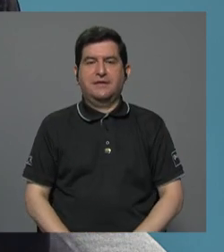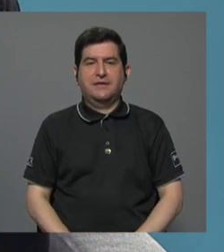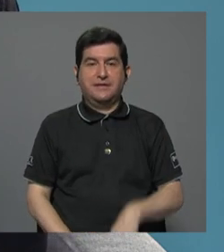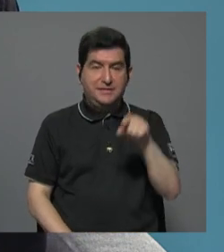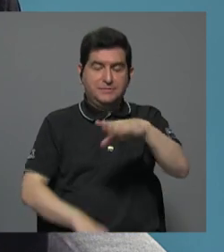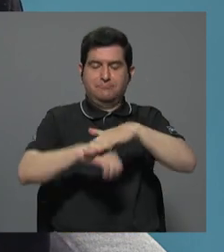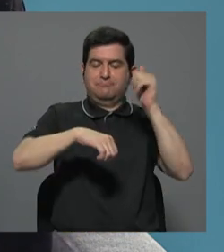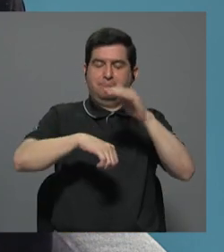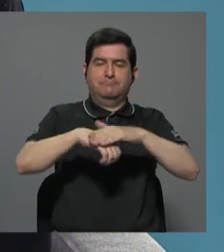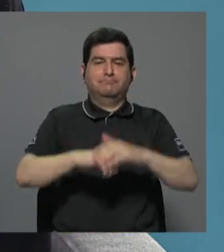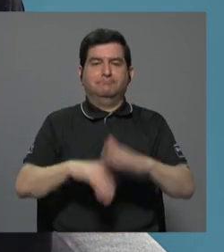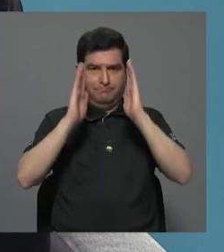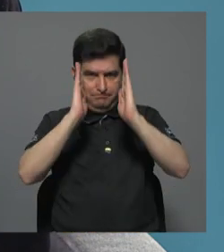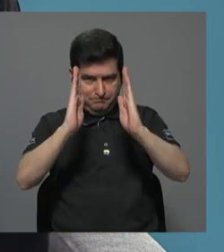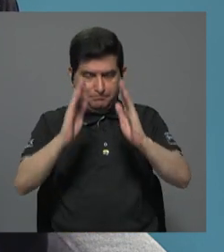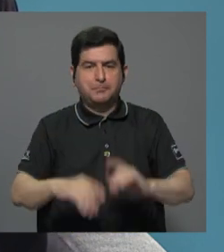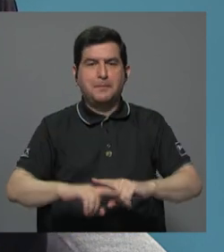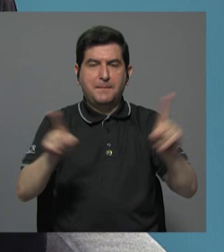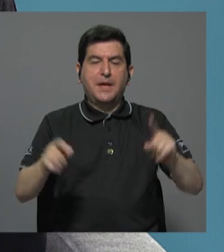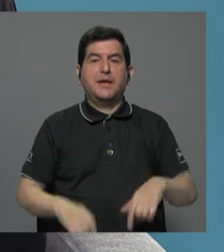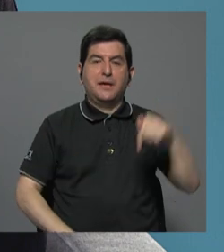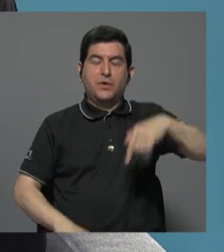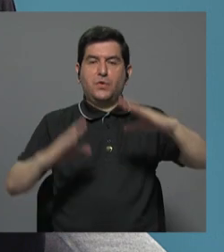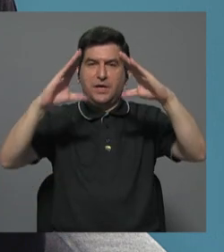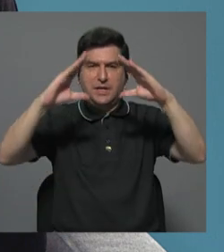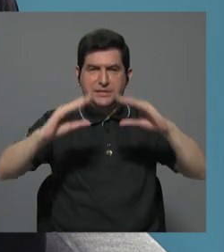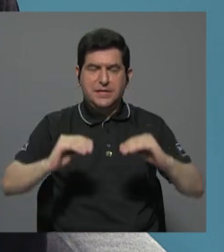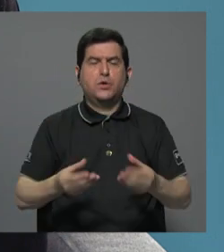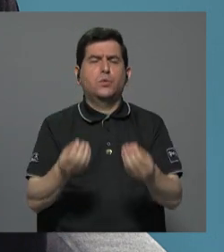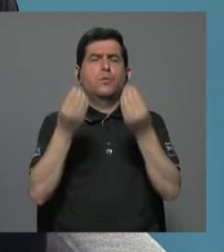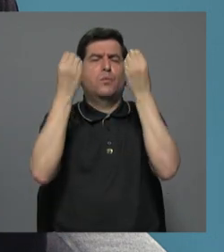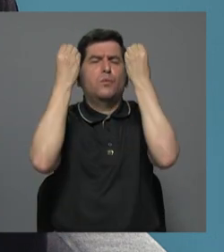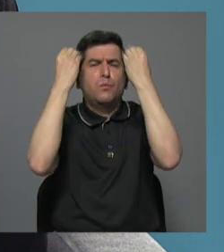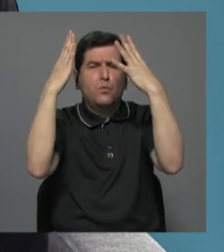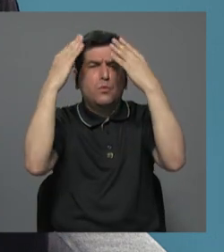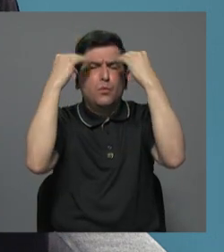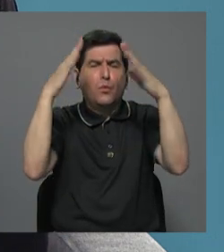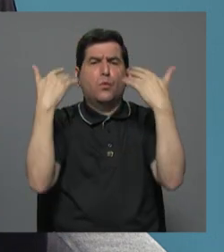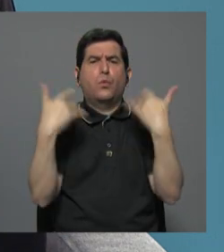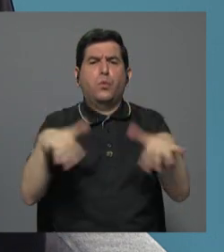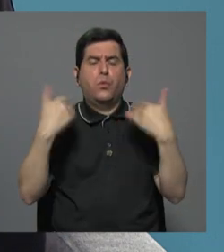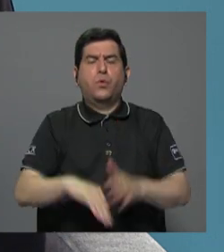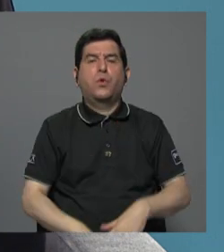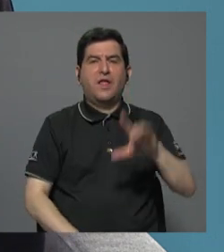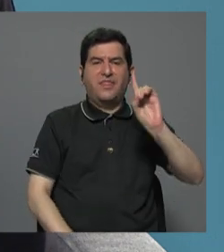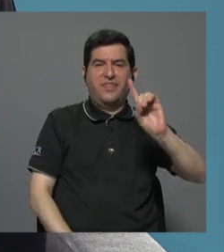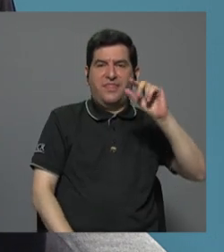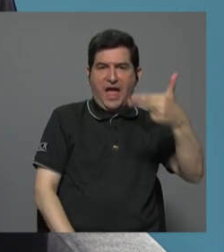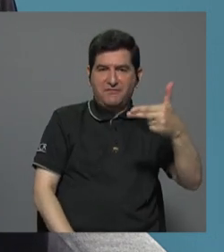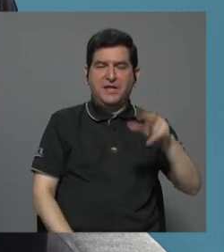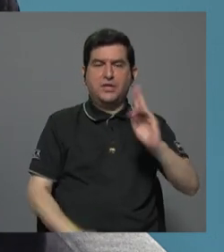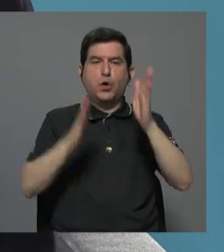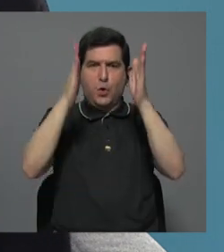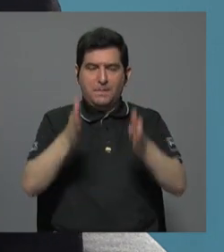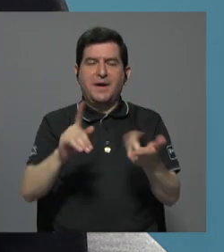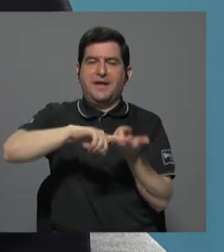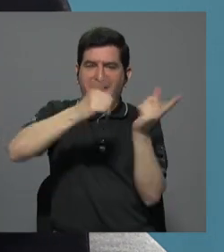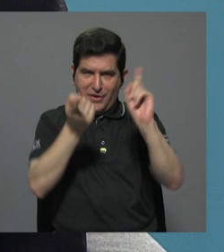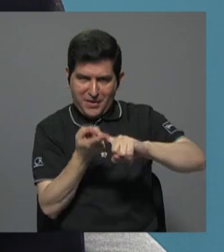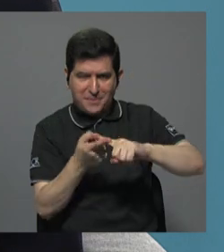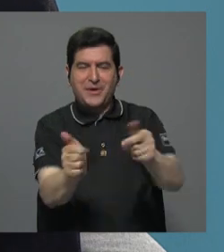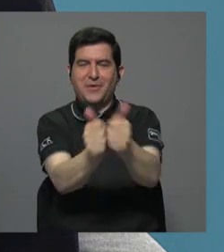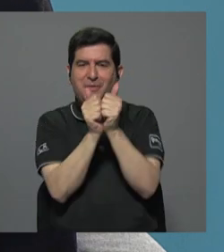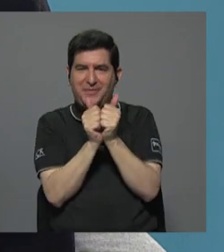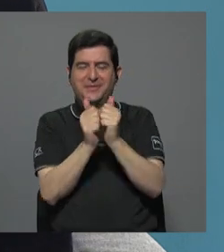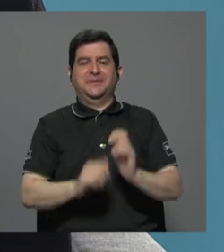esta convocatoria pero bueno esta es una noche de muchísima información y david chavarría colega amigo nos